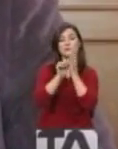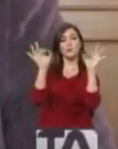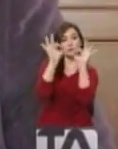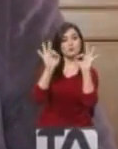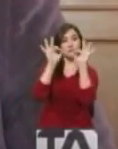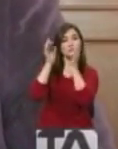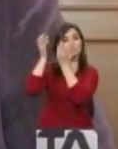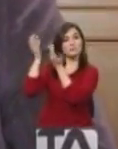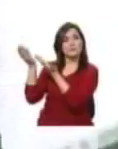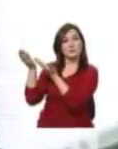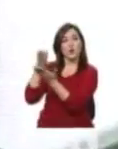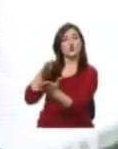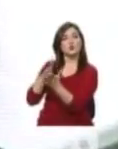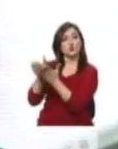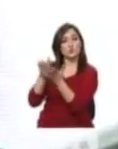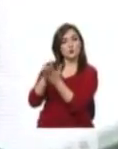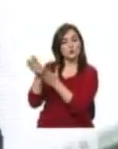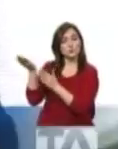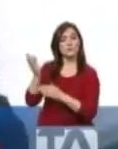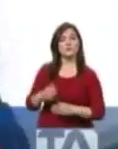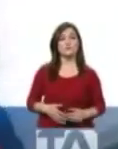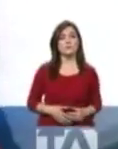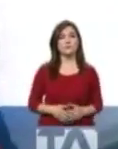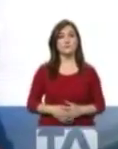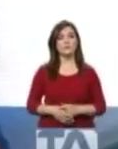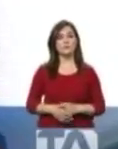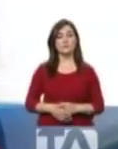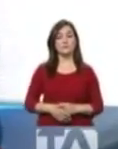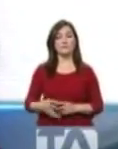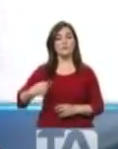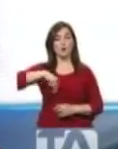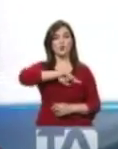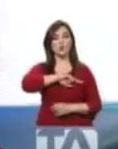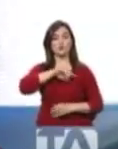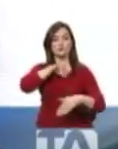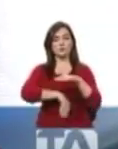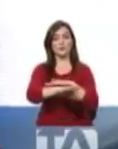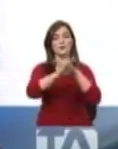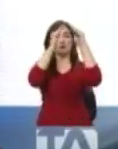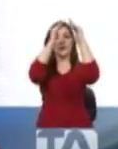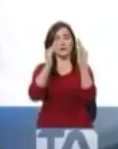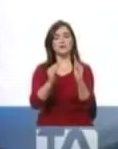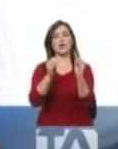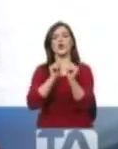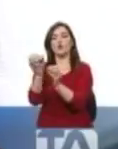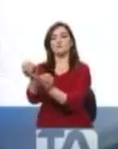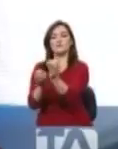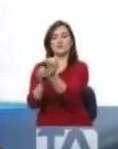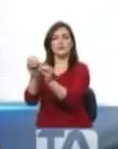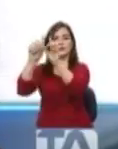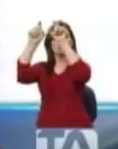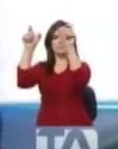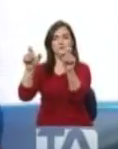Alexei Mosquera, y su socio. De lo que capturamos y retuvimos en dos allanamientos en las oficinas de Odebrecht,